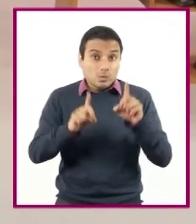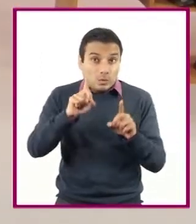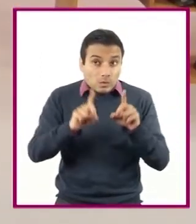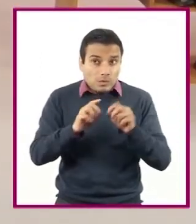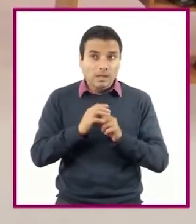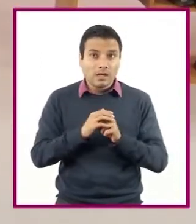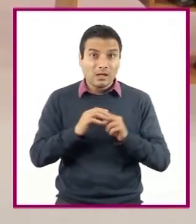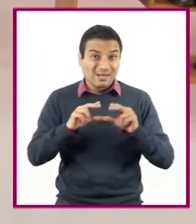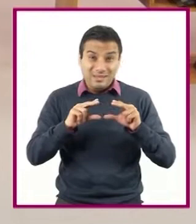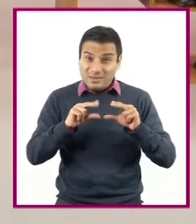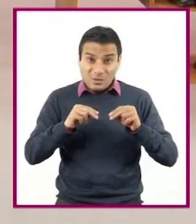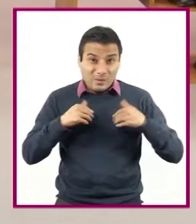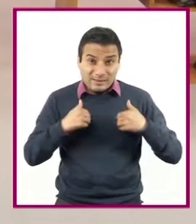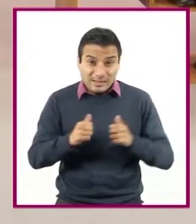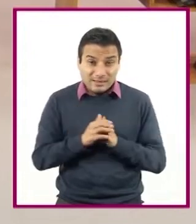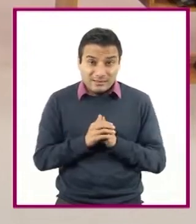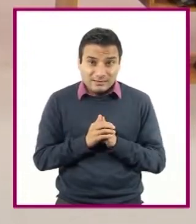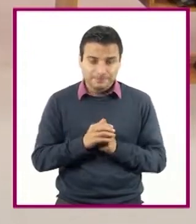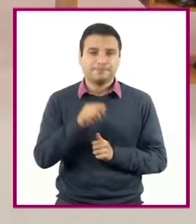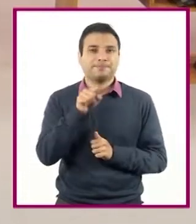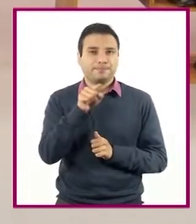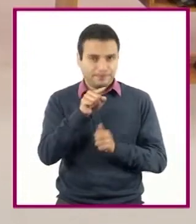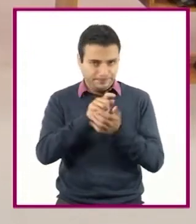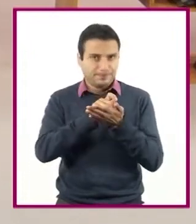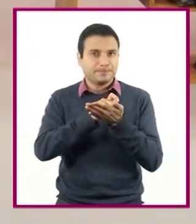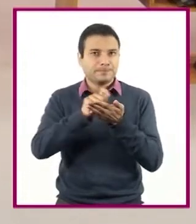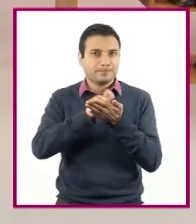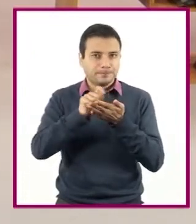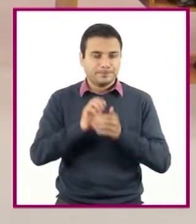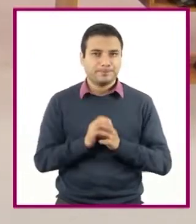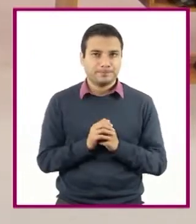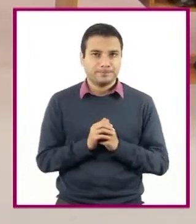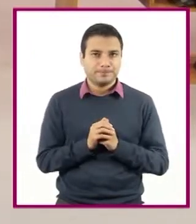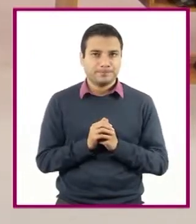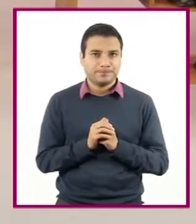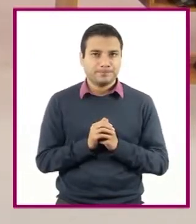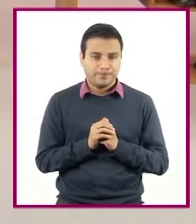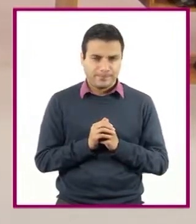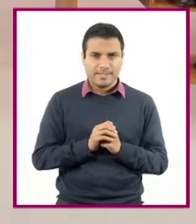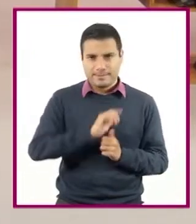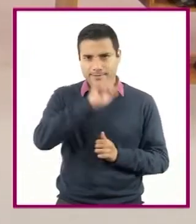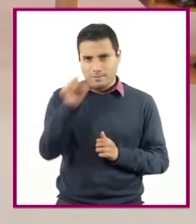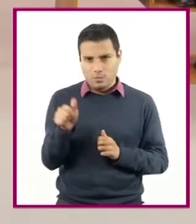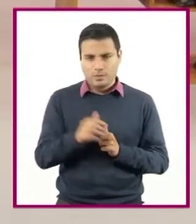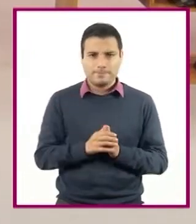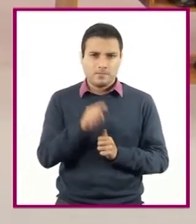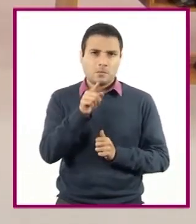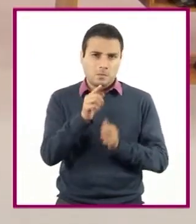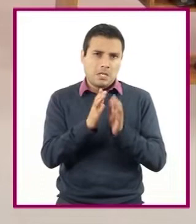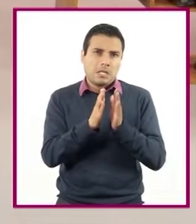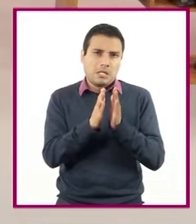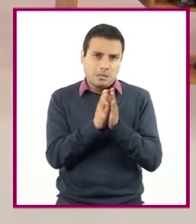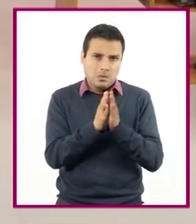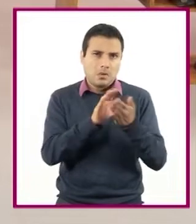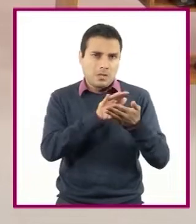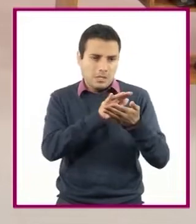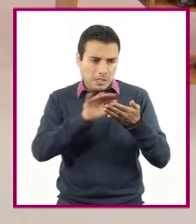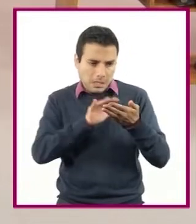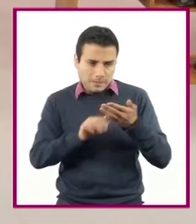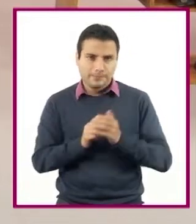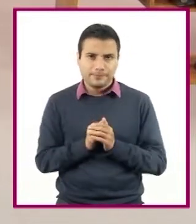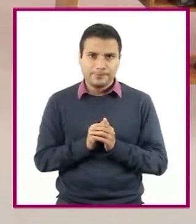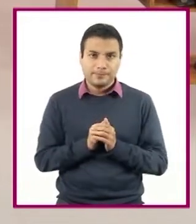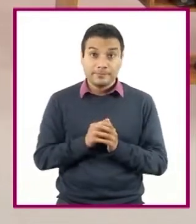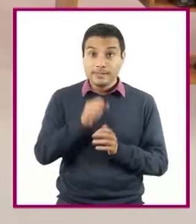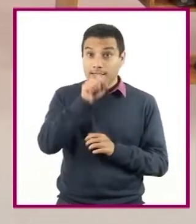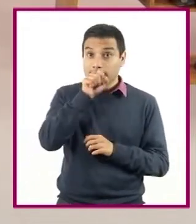dificultades que vayan surgiendo durante la sesión. Y para resolverlas, les propongo consultar su libro de texto. Soliciten